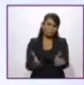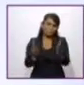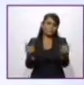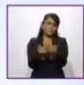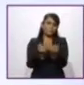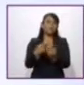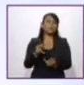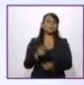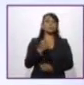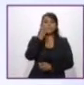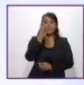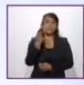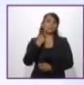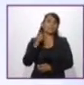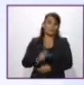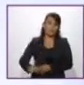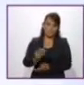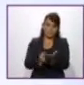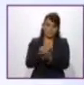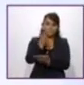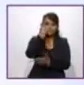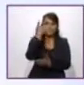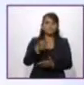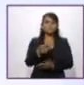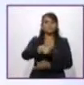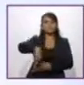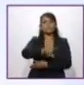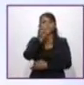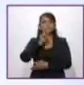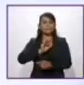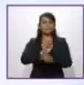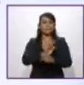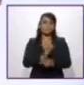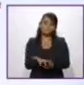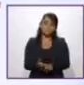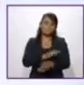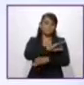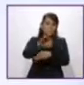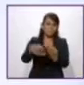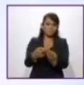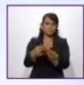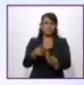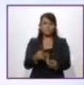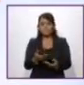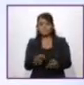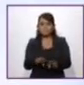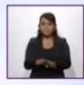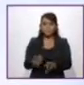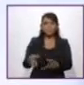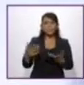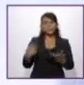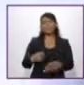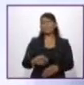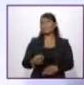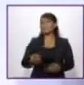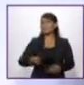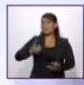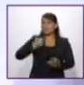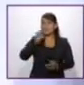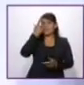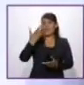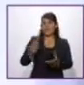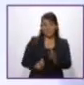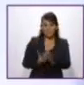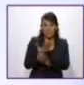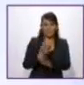públicas decididas por y para la ciudadanía en general, precisamente no detectando el hilo negro de las cosas. Ya lo dijimos por